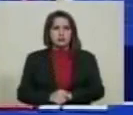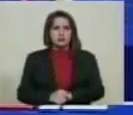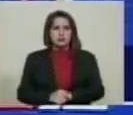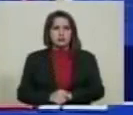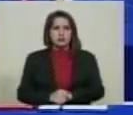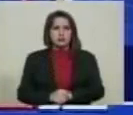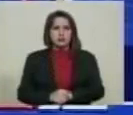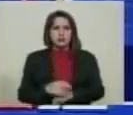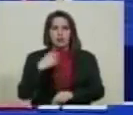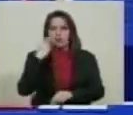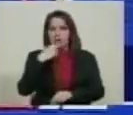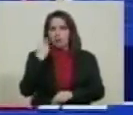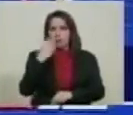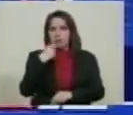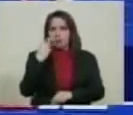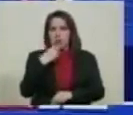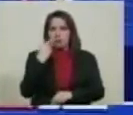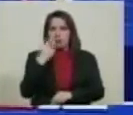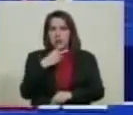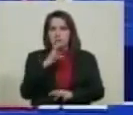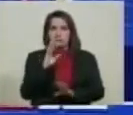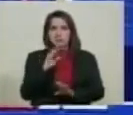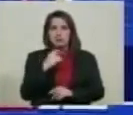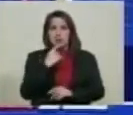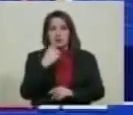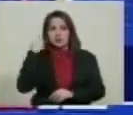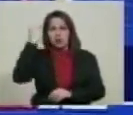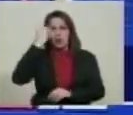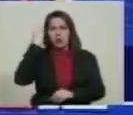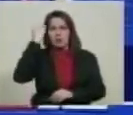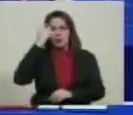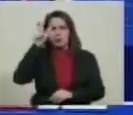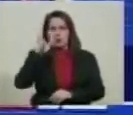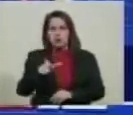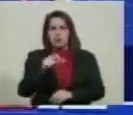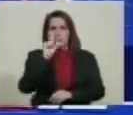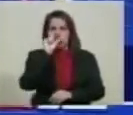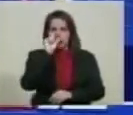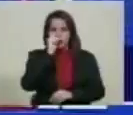exageración. Recuerdo mucho la opinión de un compañero que nos decía: